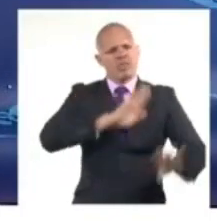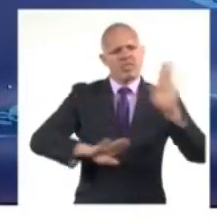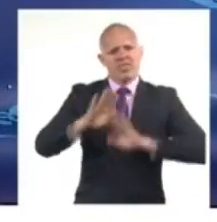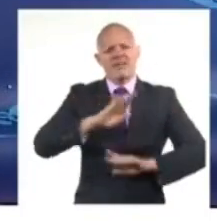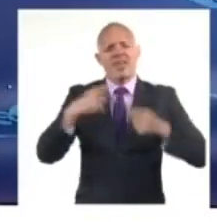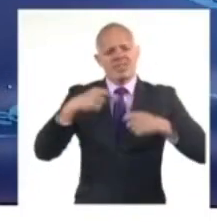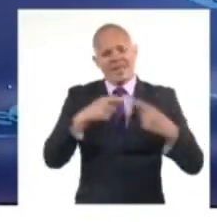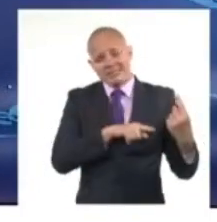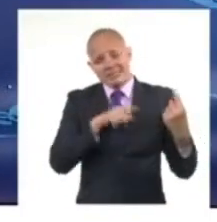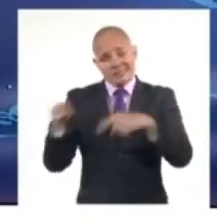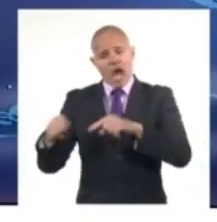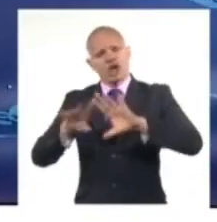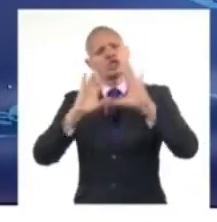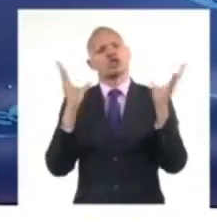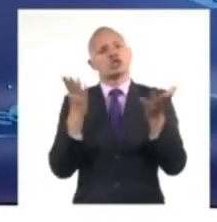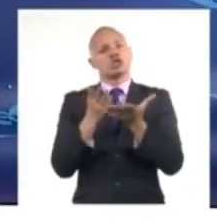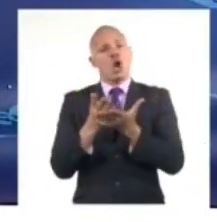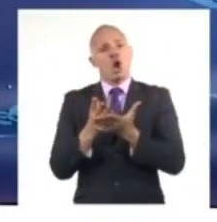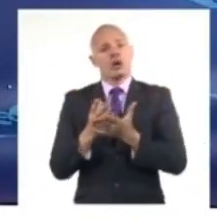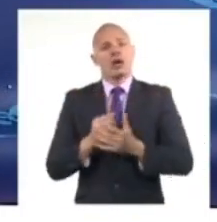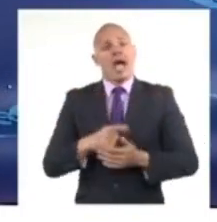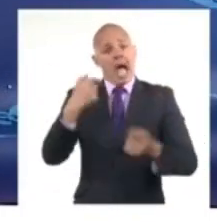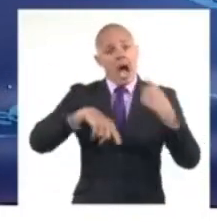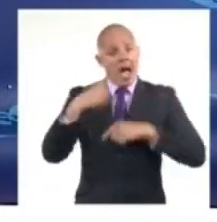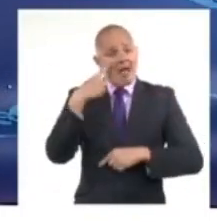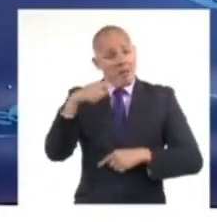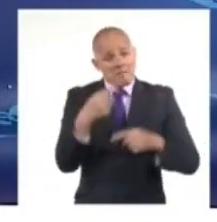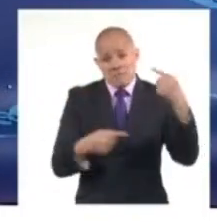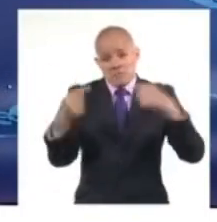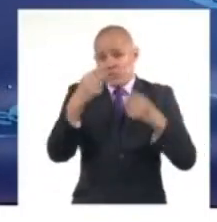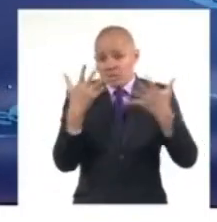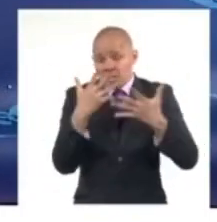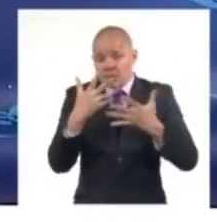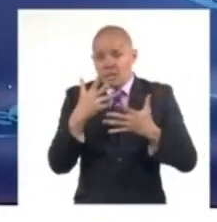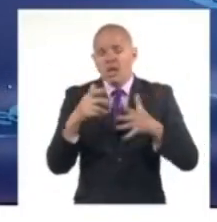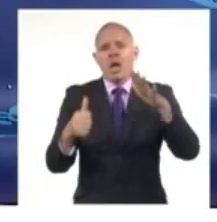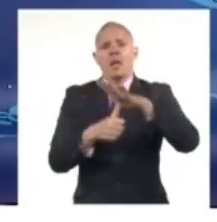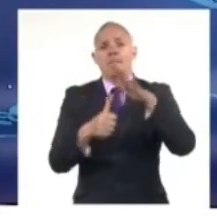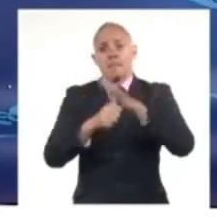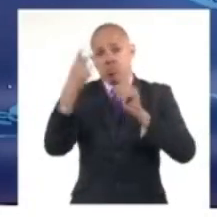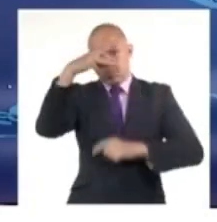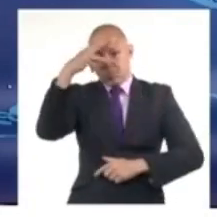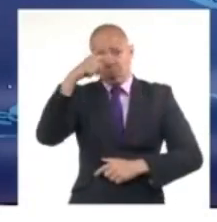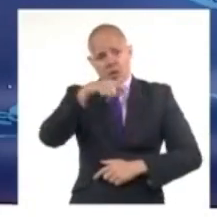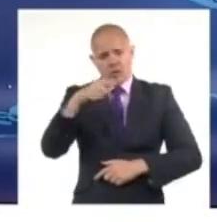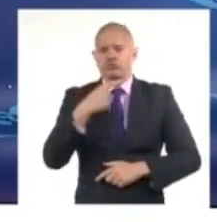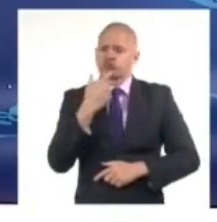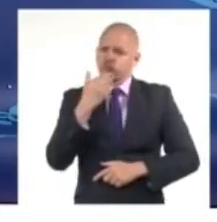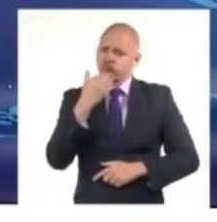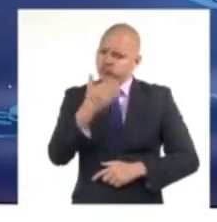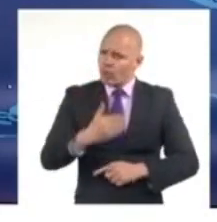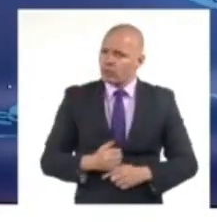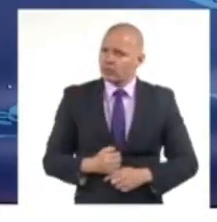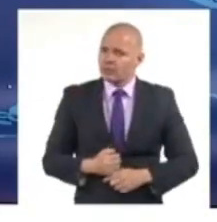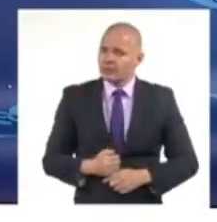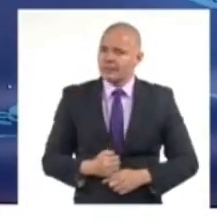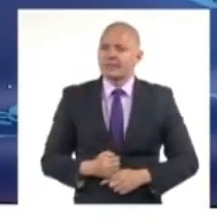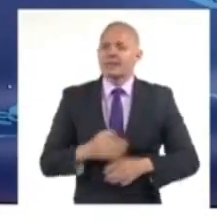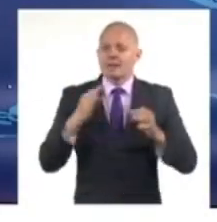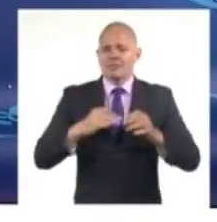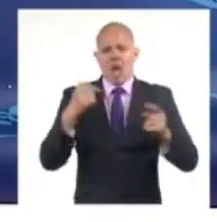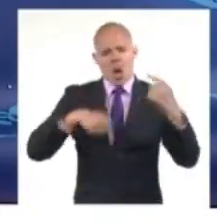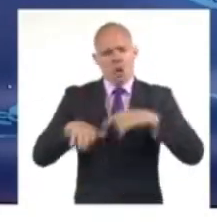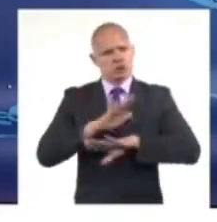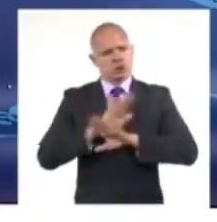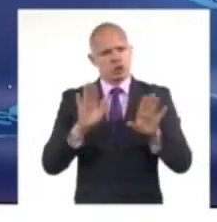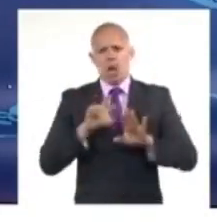condiciones. El liderazgo del presidente de México, Andrés Manuel López Obrador, merece especial reconocimiento. Destacamos la clara